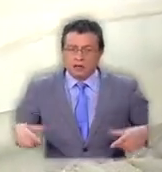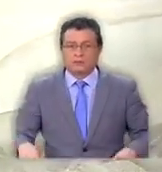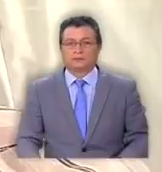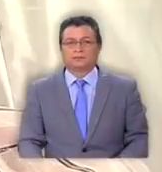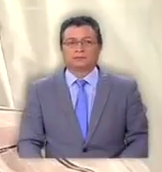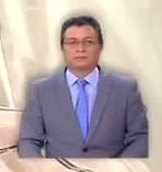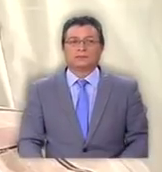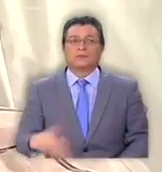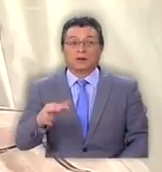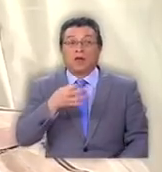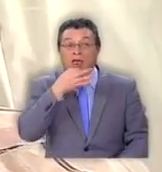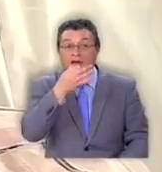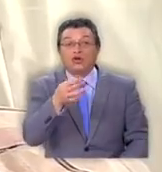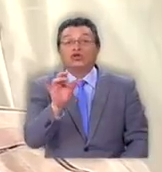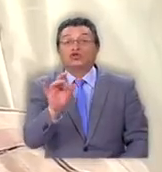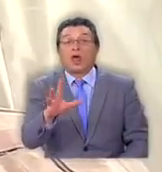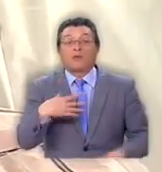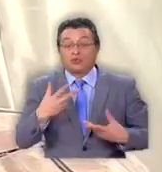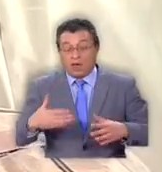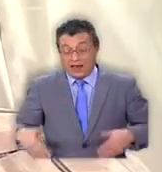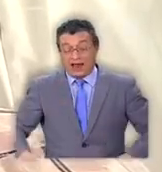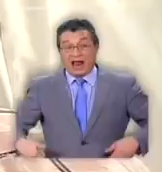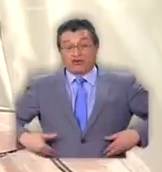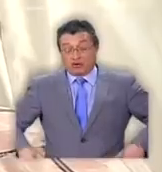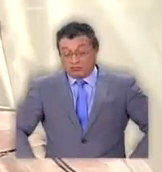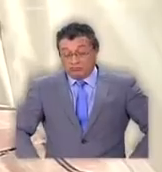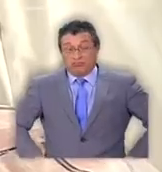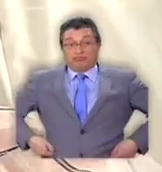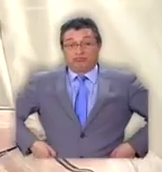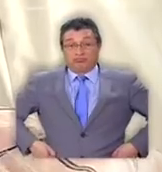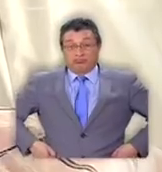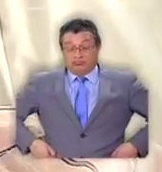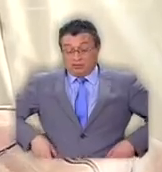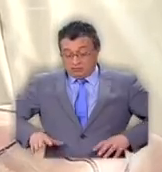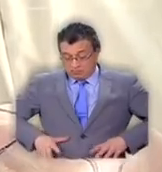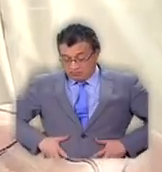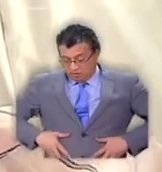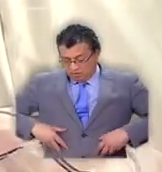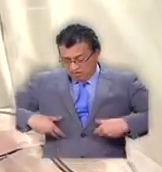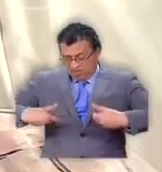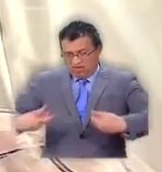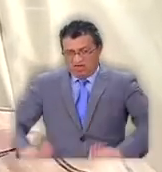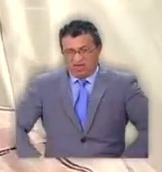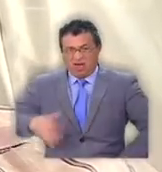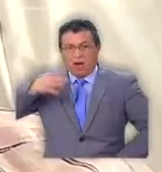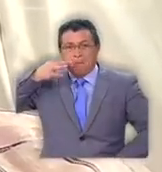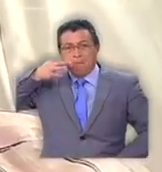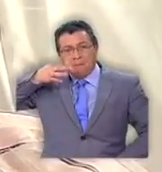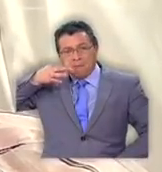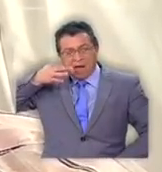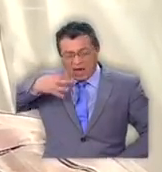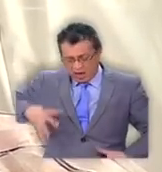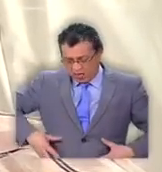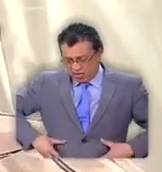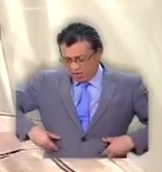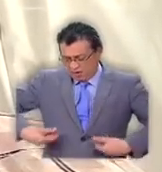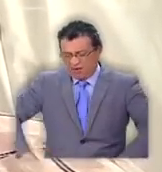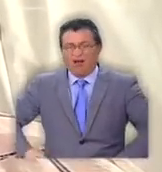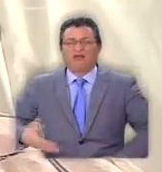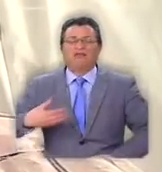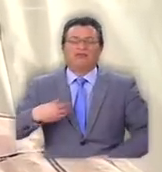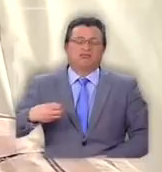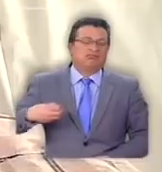Como te decía, o sea, algo tan simple como probarse un calzón y probarse un calzón y que se salga toda una masa hacia afuera, era